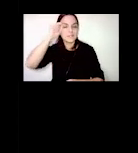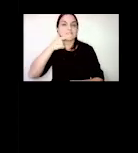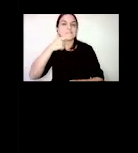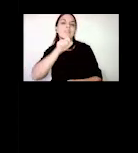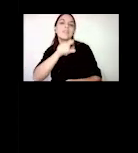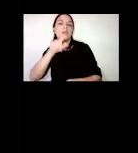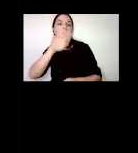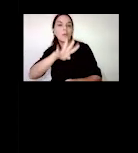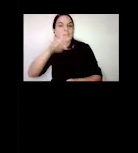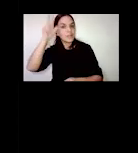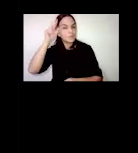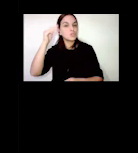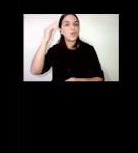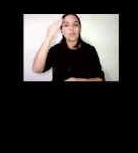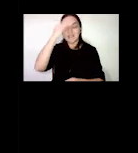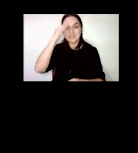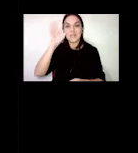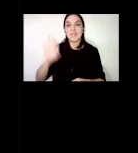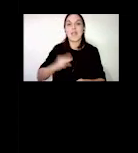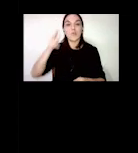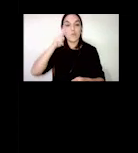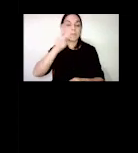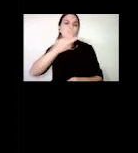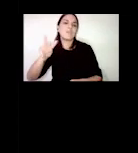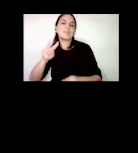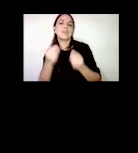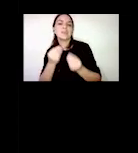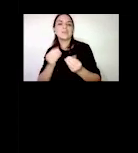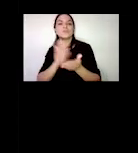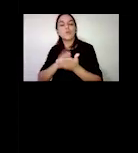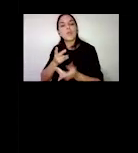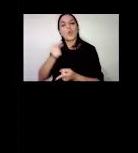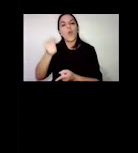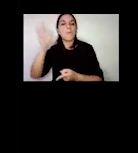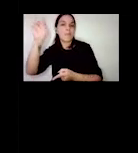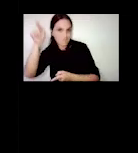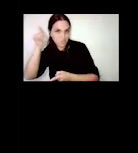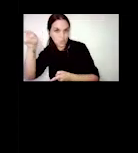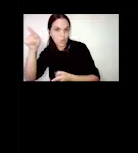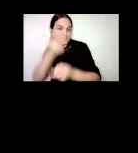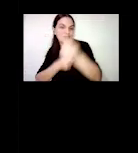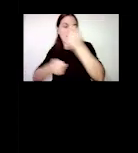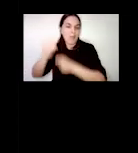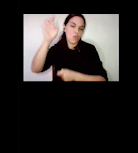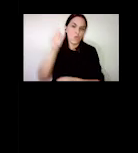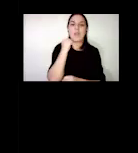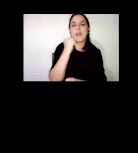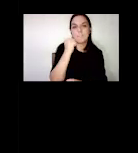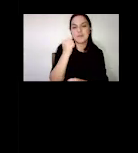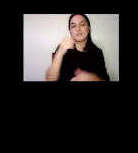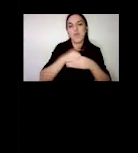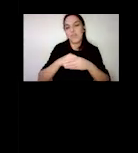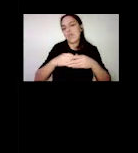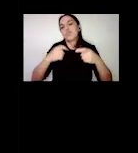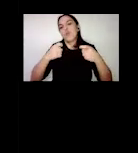las percepciones de bienes personales referidas a la compra de moneda, al cambio de divisa efectuado en entidades financieras por cuenta